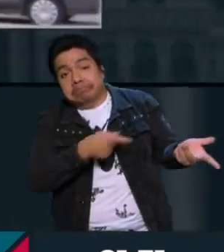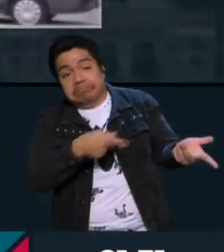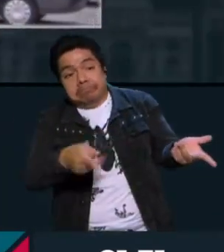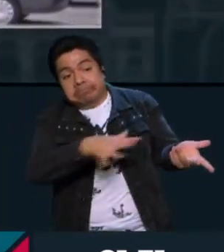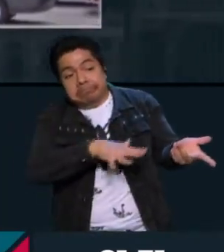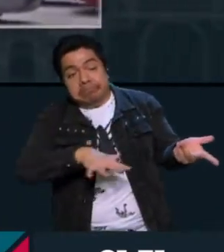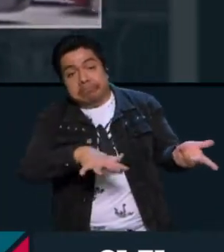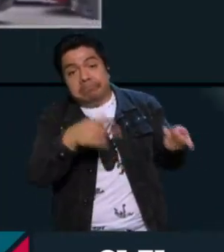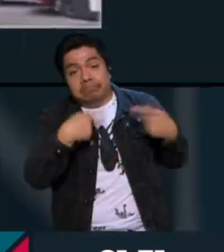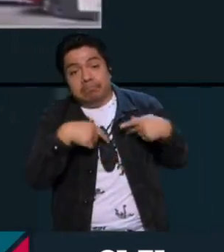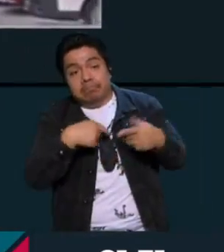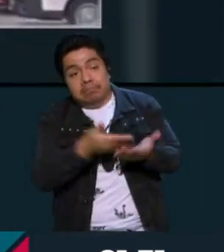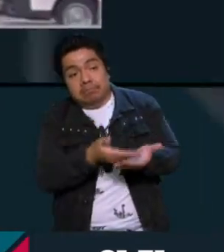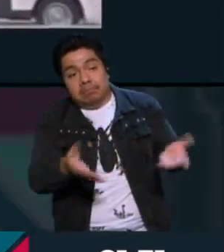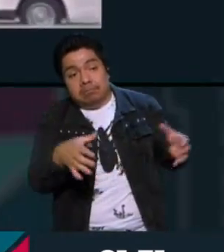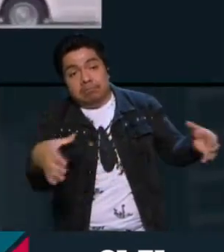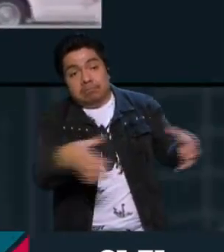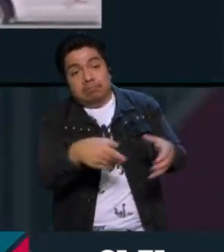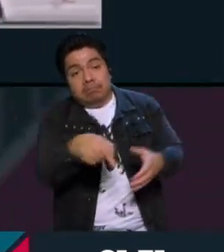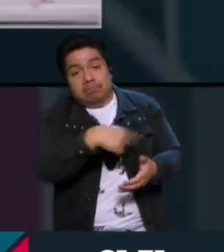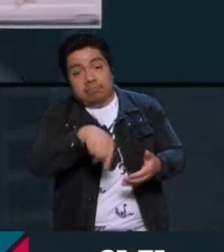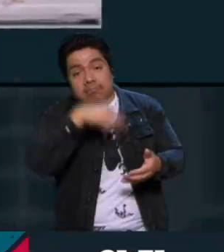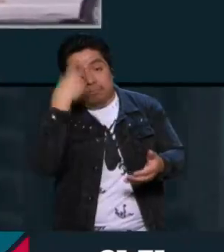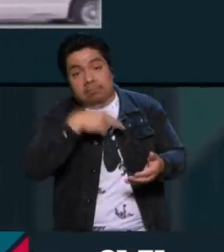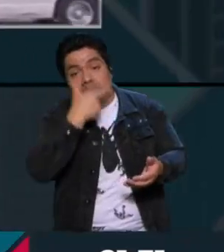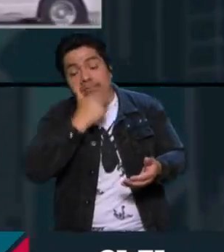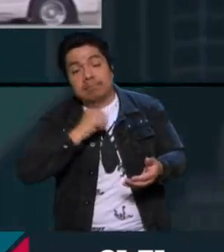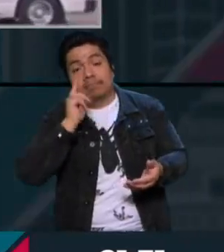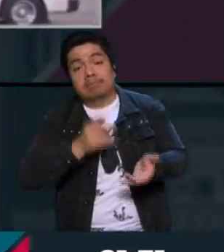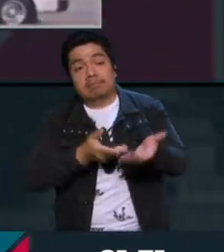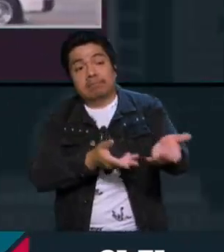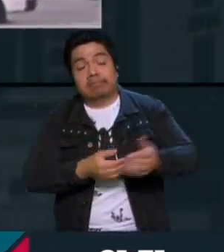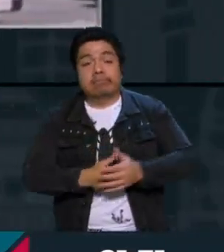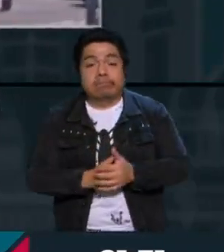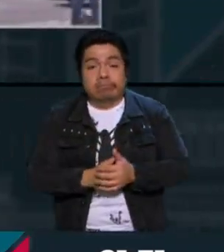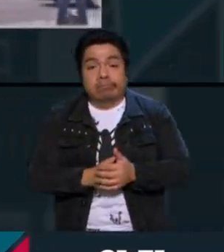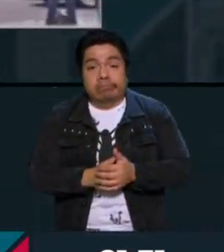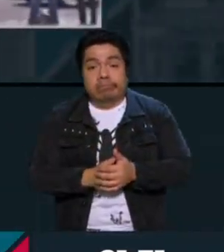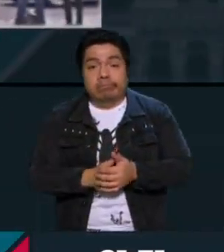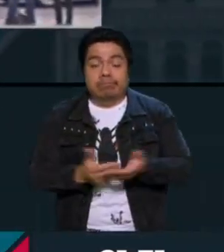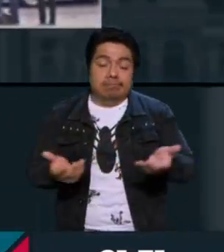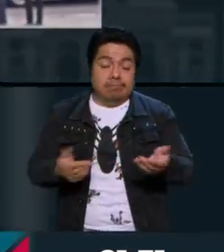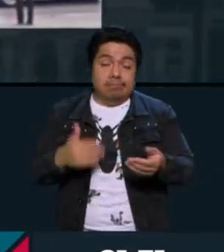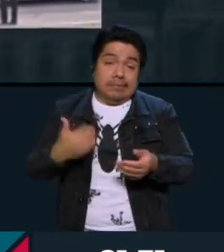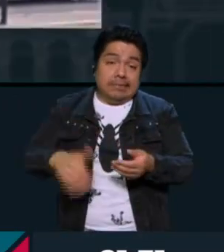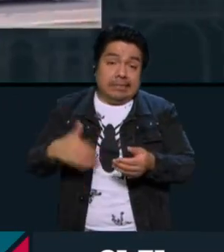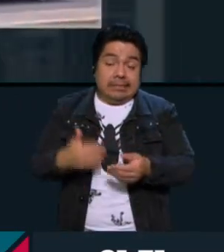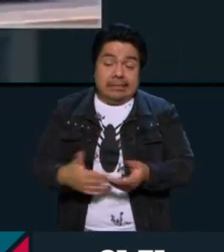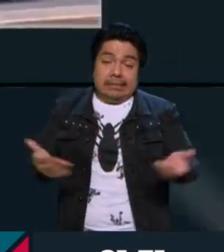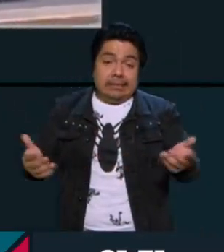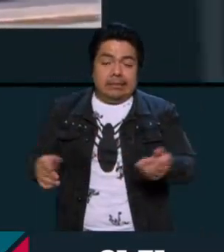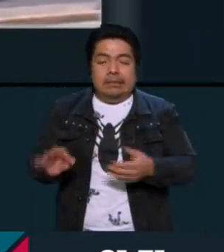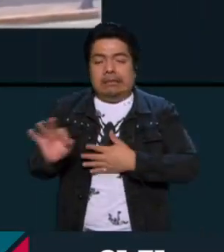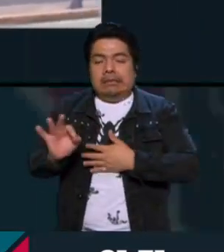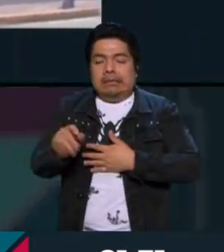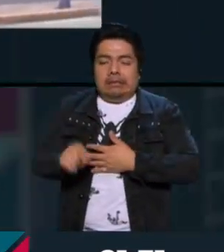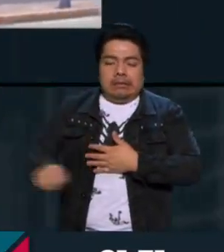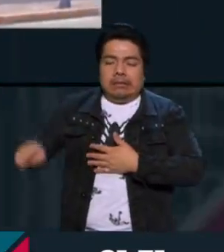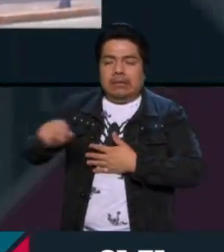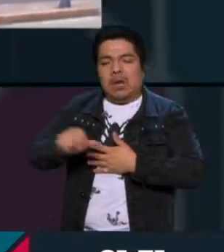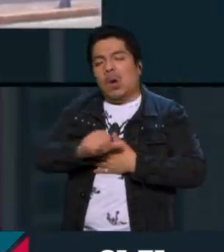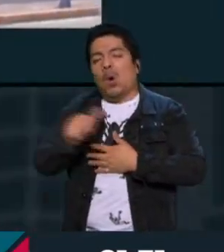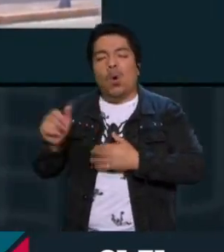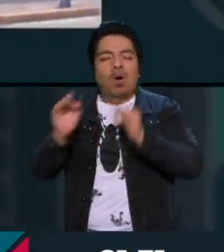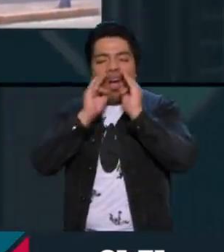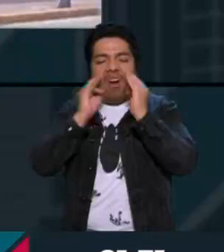más diferenciada este retraso, invariablemente a las personas más vulnerables. Creo que hay maneras mucho más inteligentes y